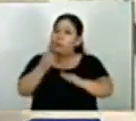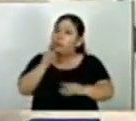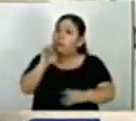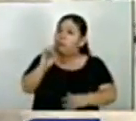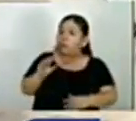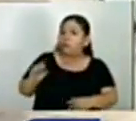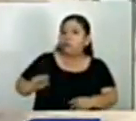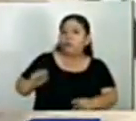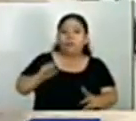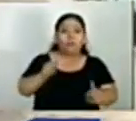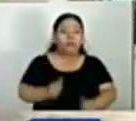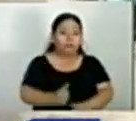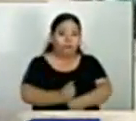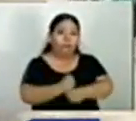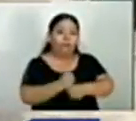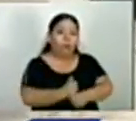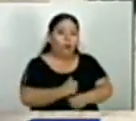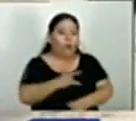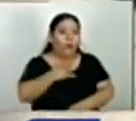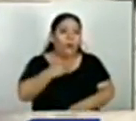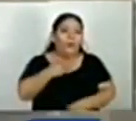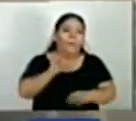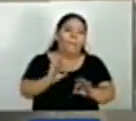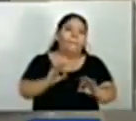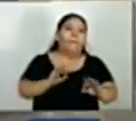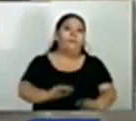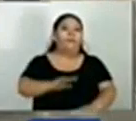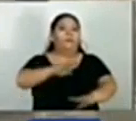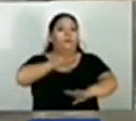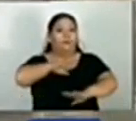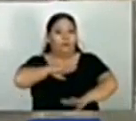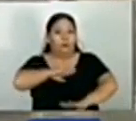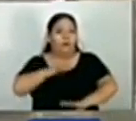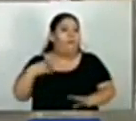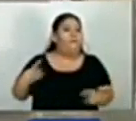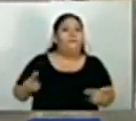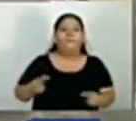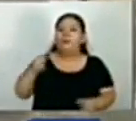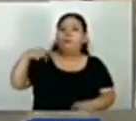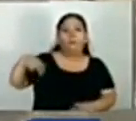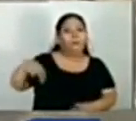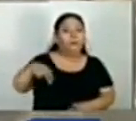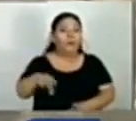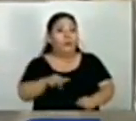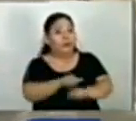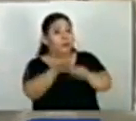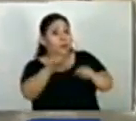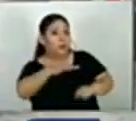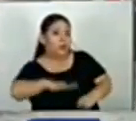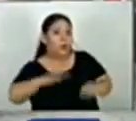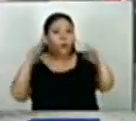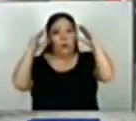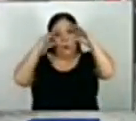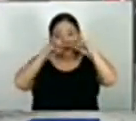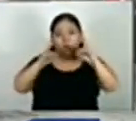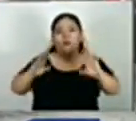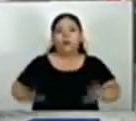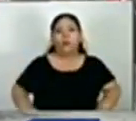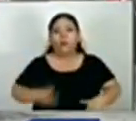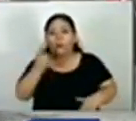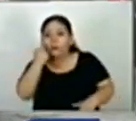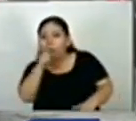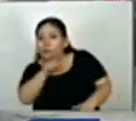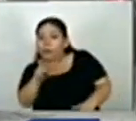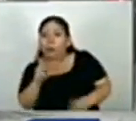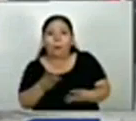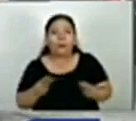medida de seguridad les dará mayor tranquilidad para desplazarse durante el día y la noche, ya que se reducen